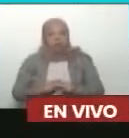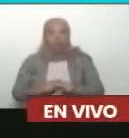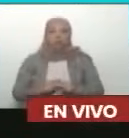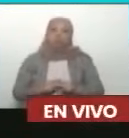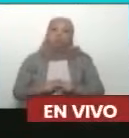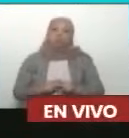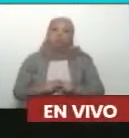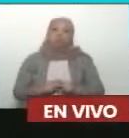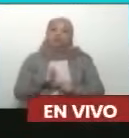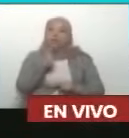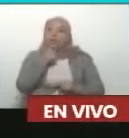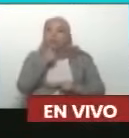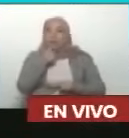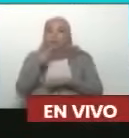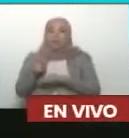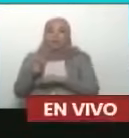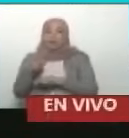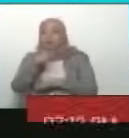quienes gobernamos.